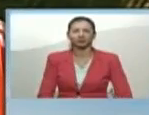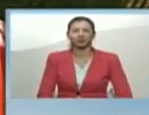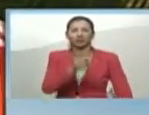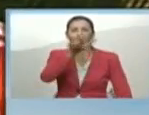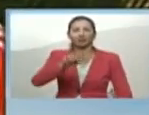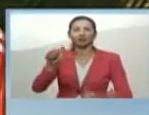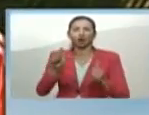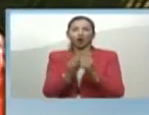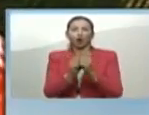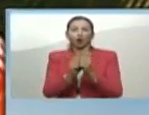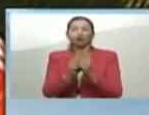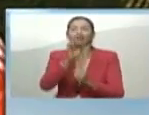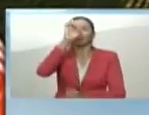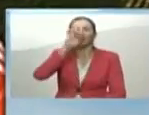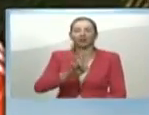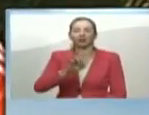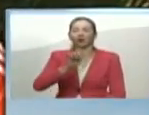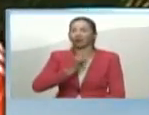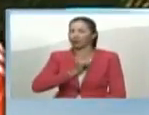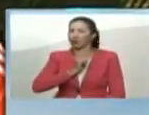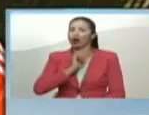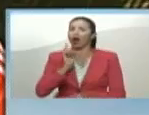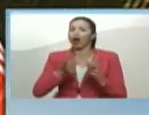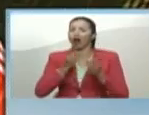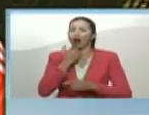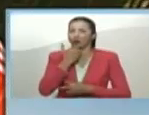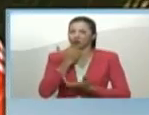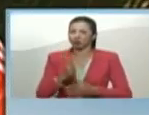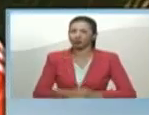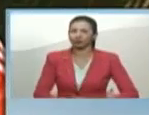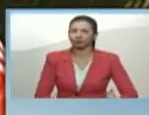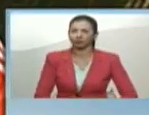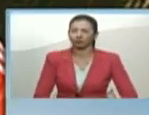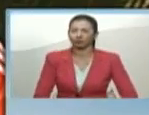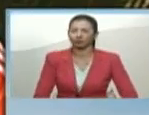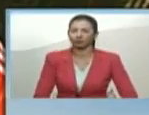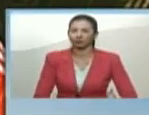personas con alguna discapacidad